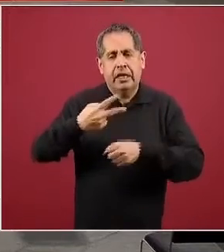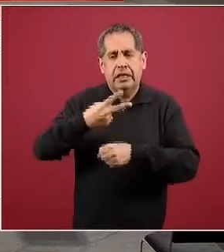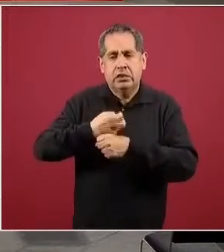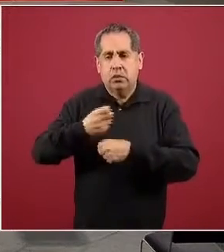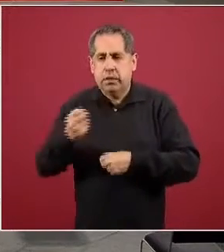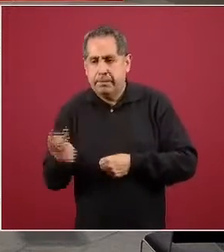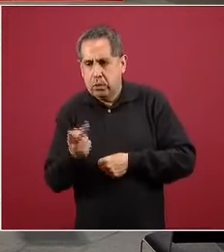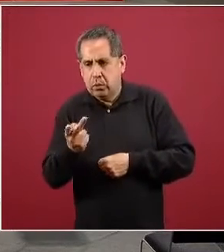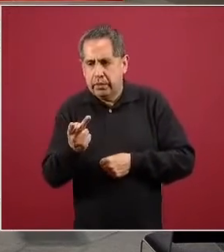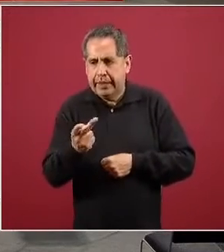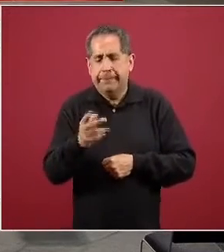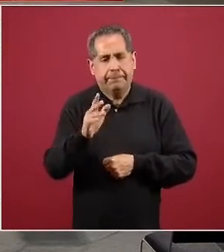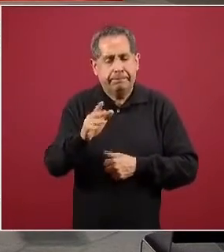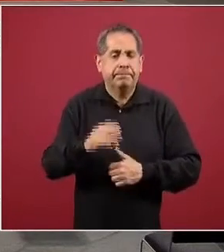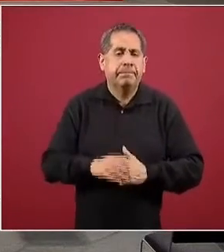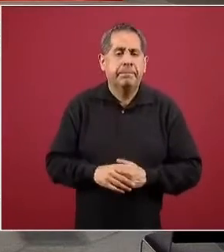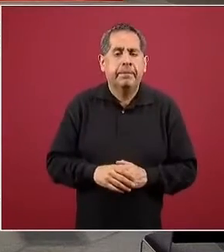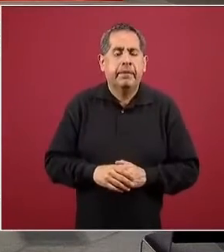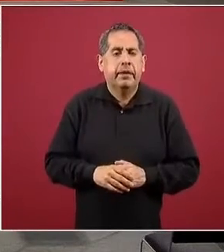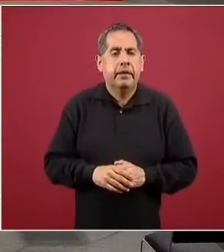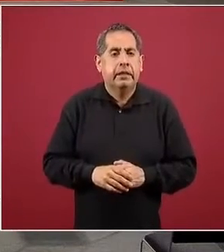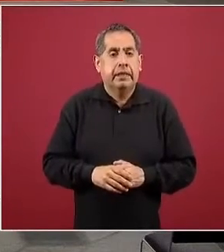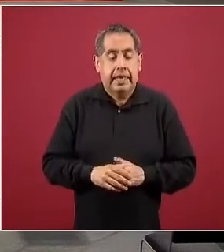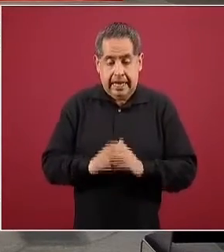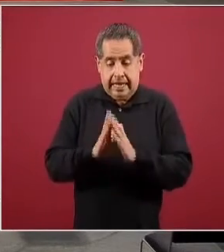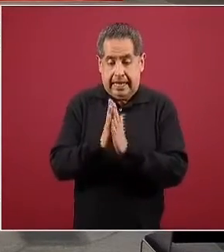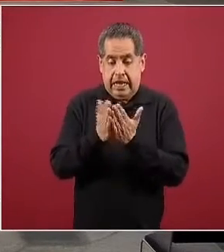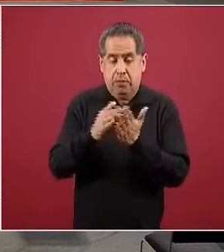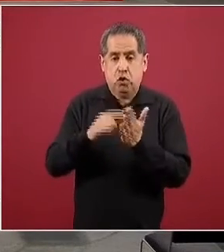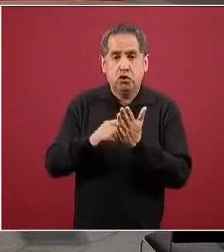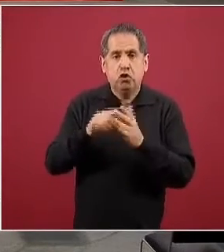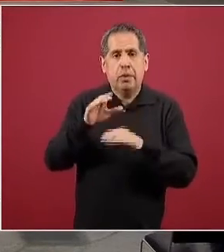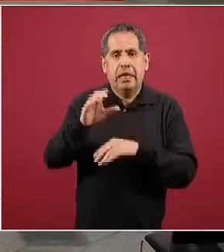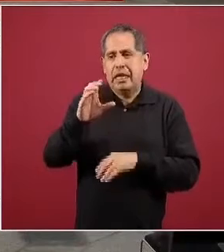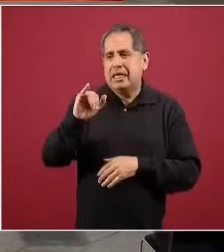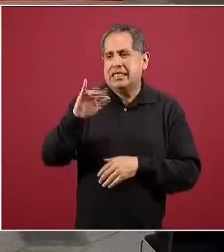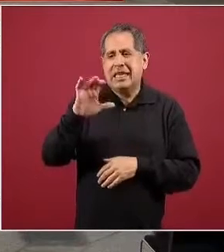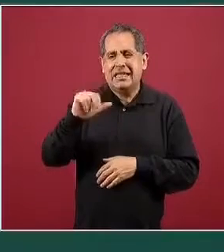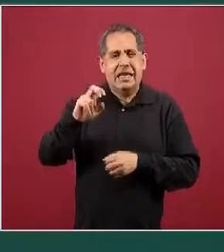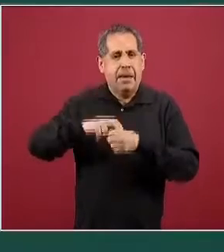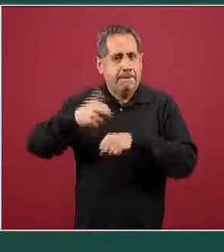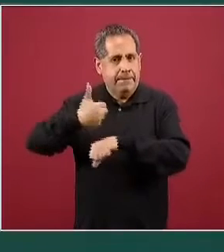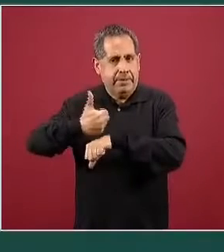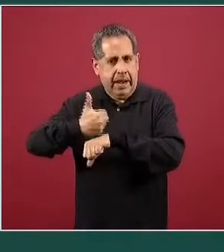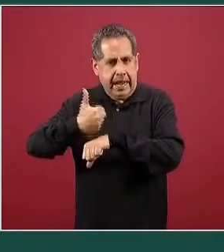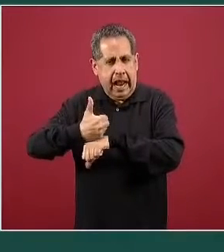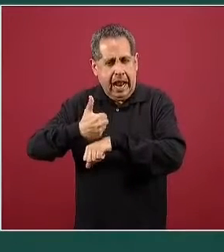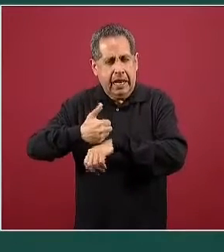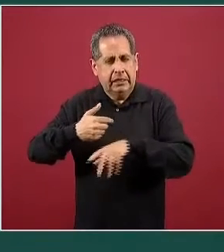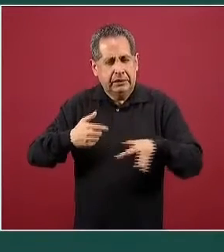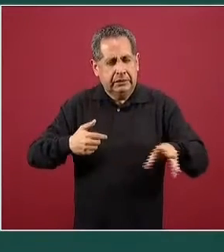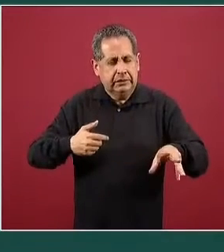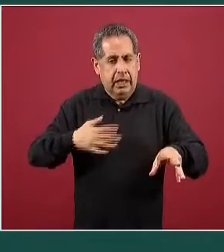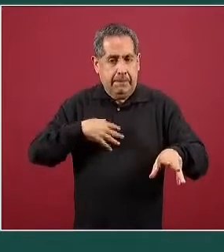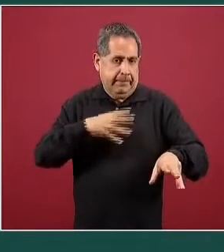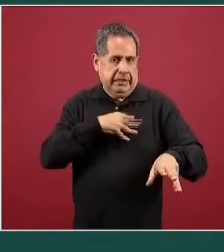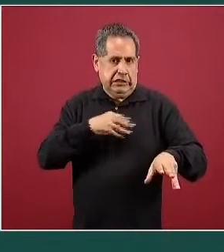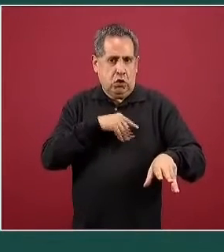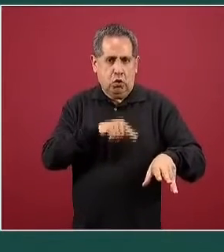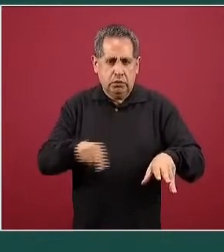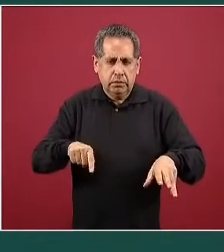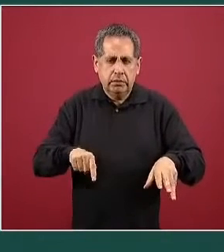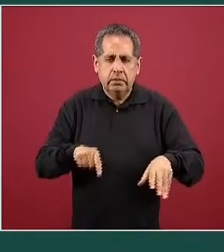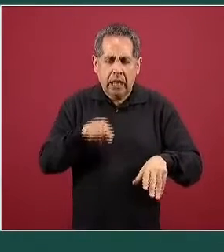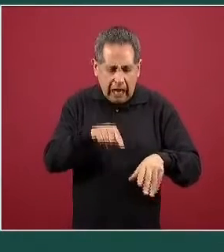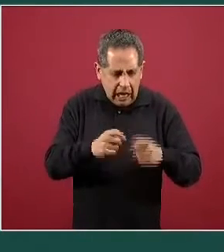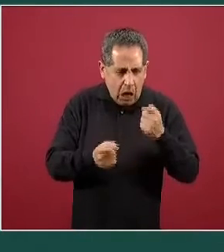pregunta dice: en los libros de ciencia de primaria de mis hijos